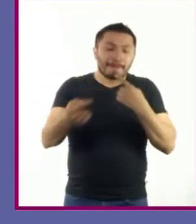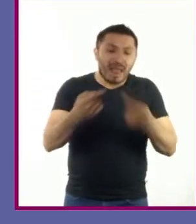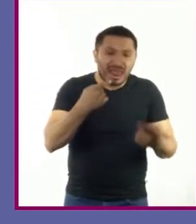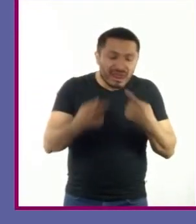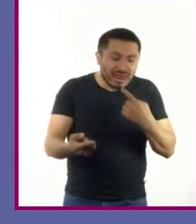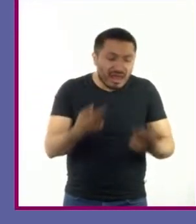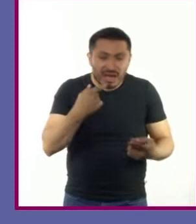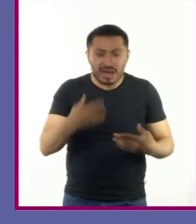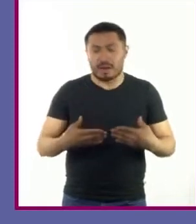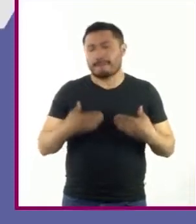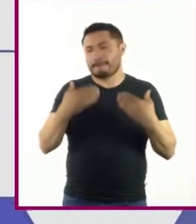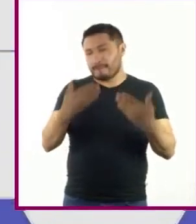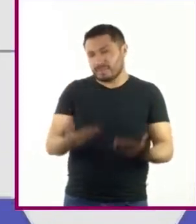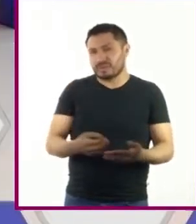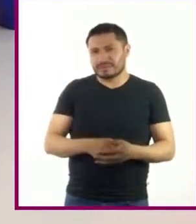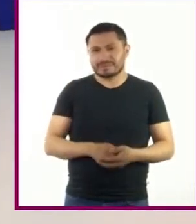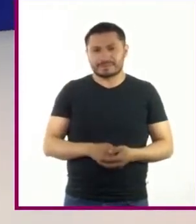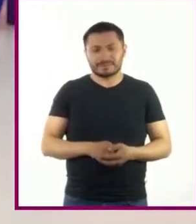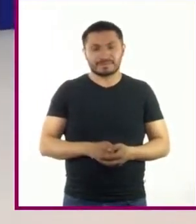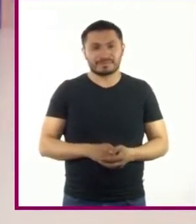la confianza entre nosotros.